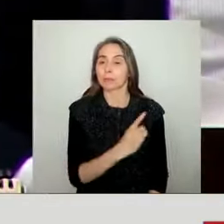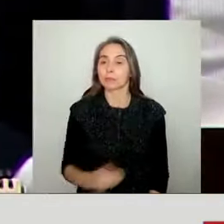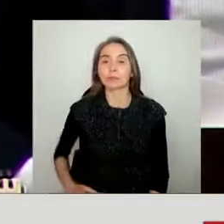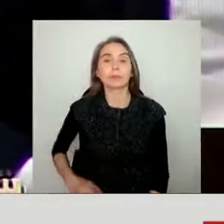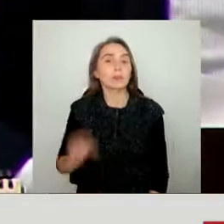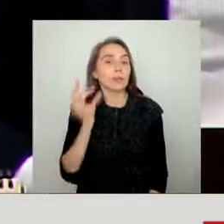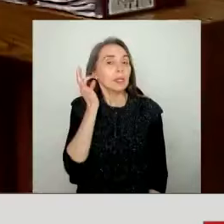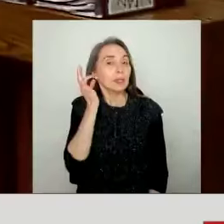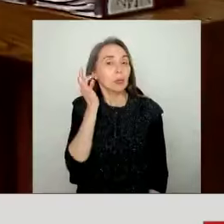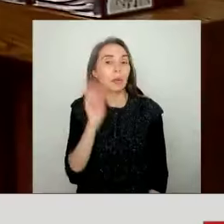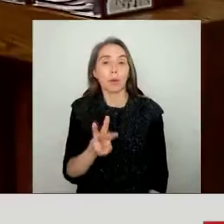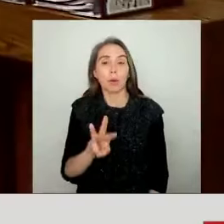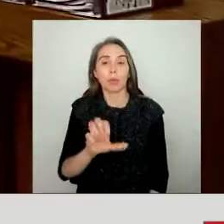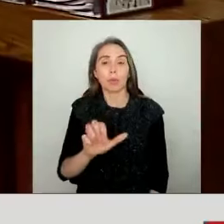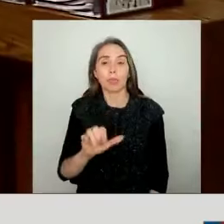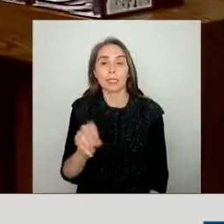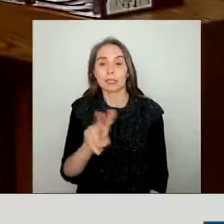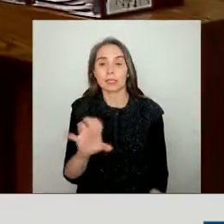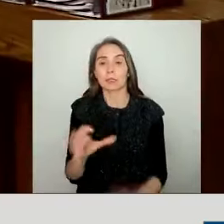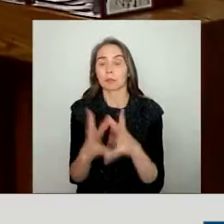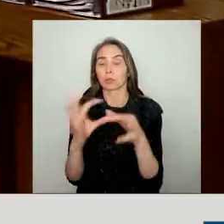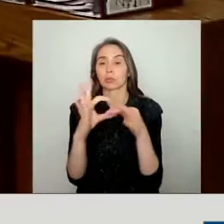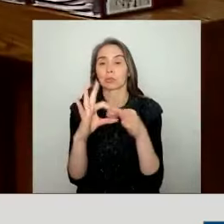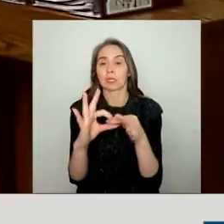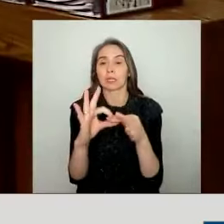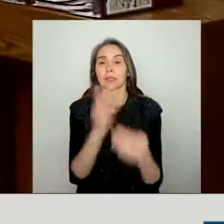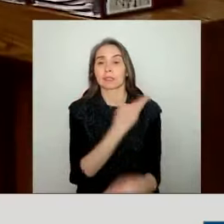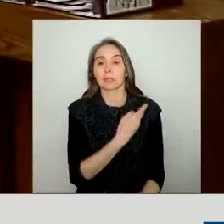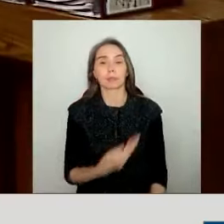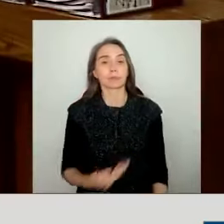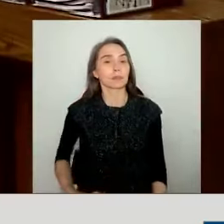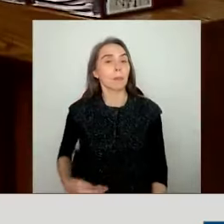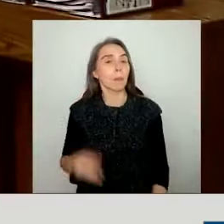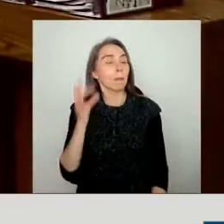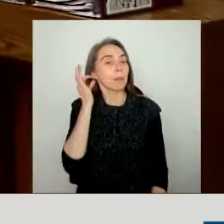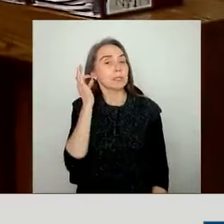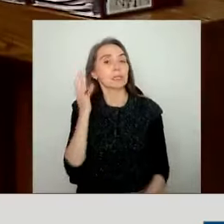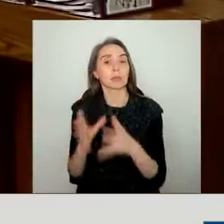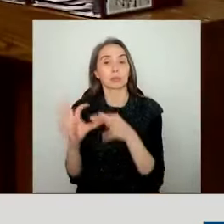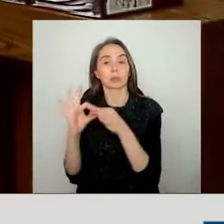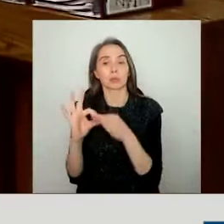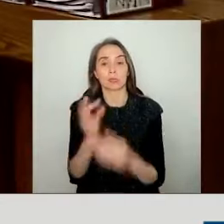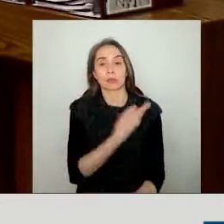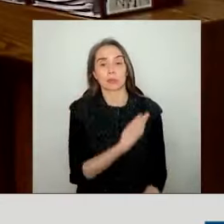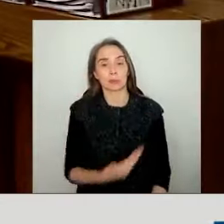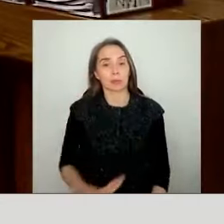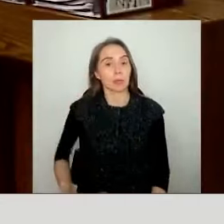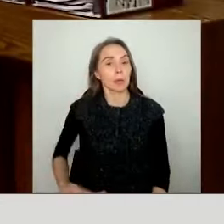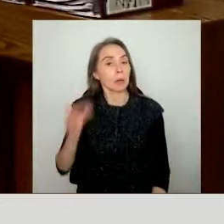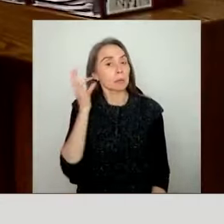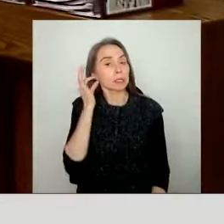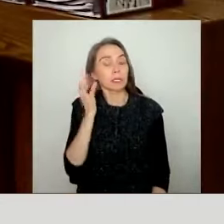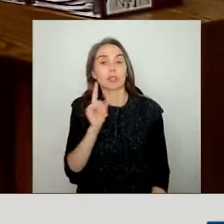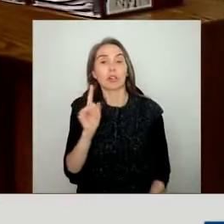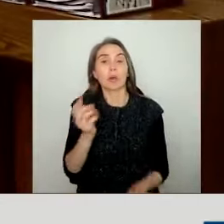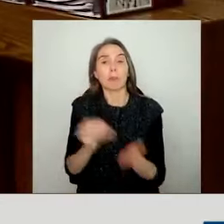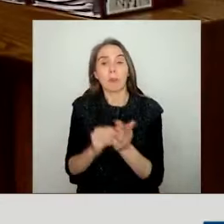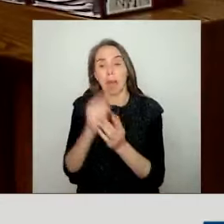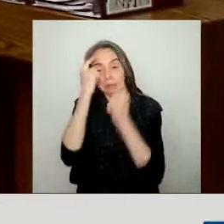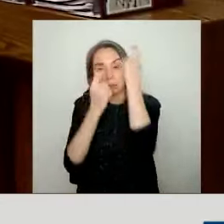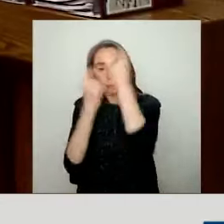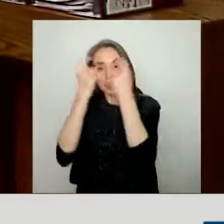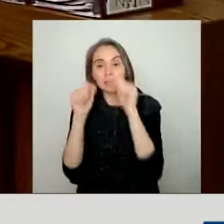flor Muchas gracias presidenta Muchas gracias presidenta Bueno yo creo que no hay que darle más vueltas a esto y aquí se aplica el